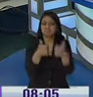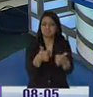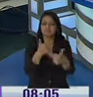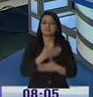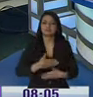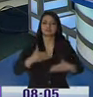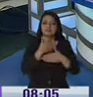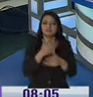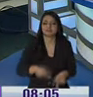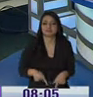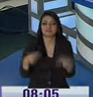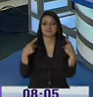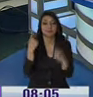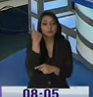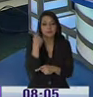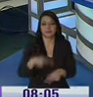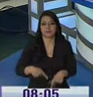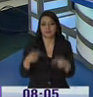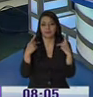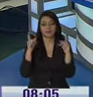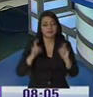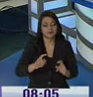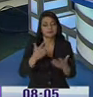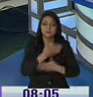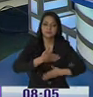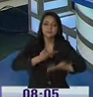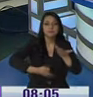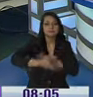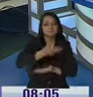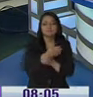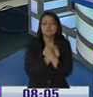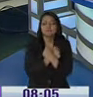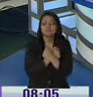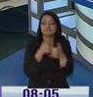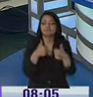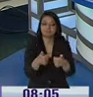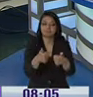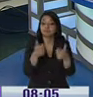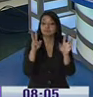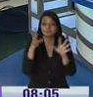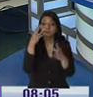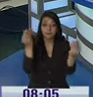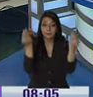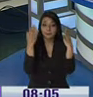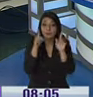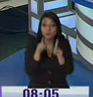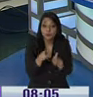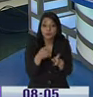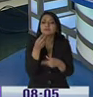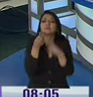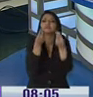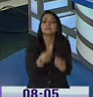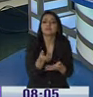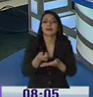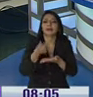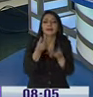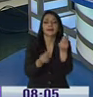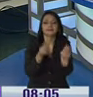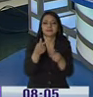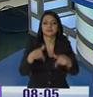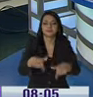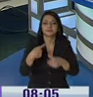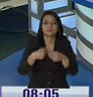vida. Hay una sola, entonces hay que vivirla, compartirla, amarla. Y no se olvide, ¿usted qué va a hacer por la ciudad? Esa es la pregunta que todos